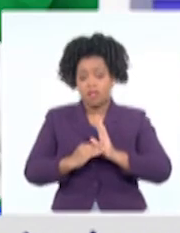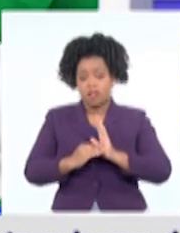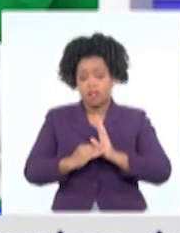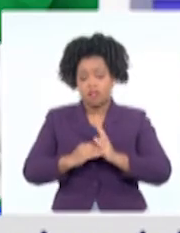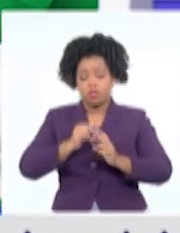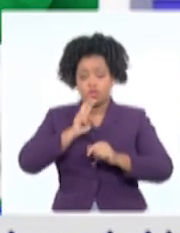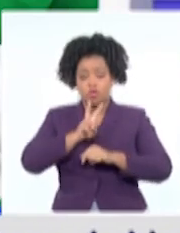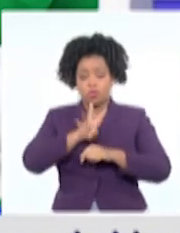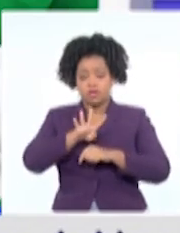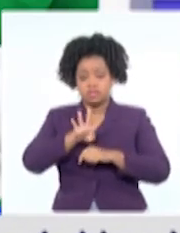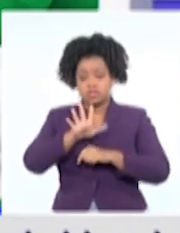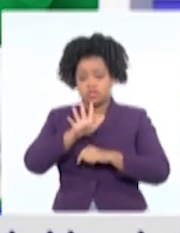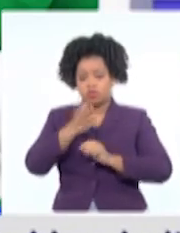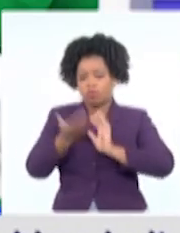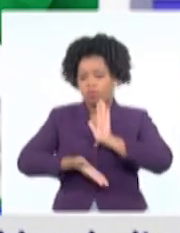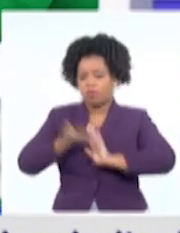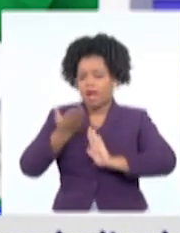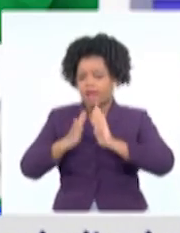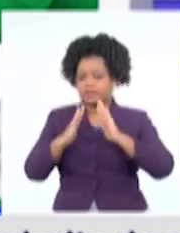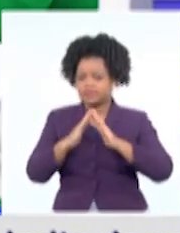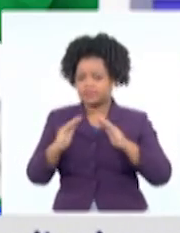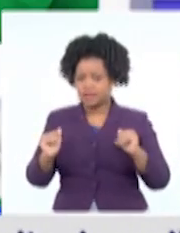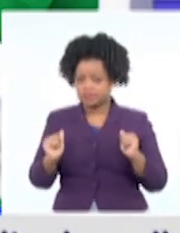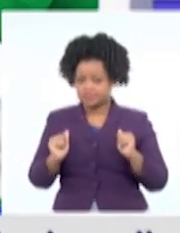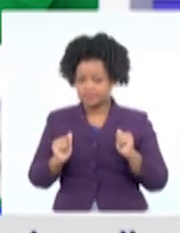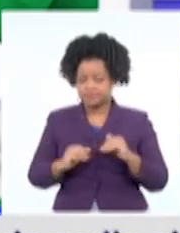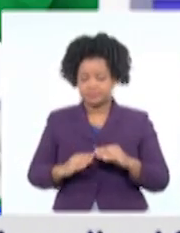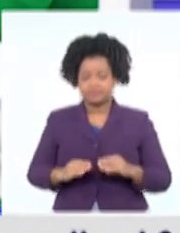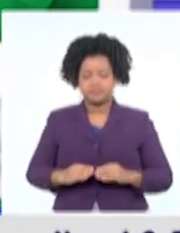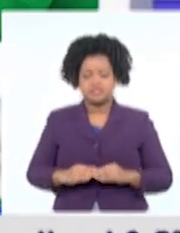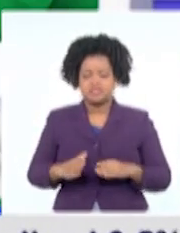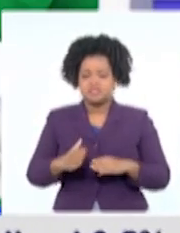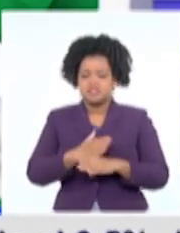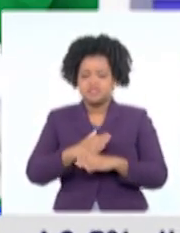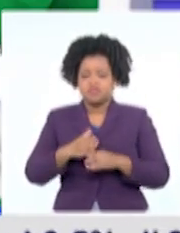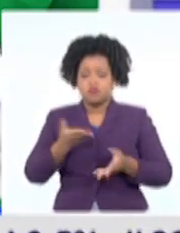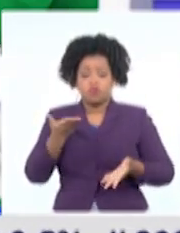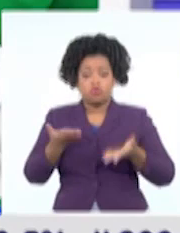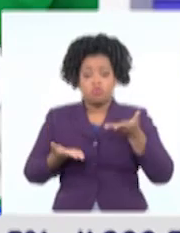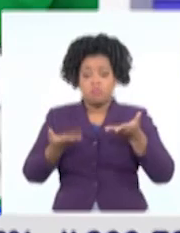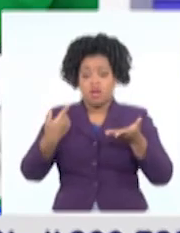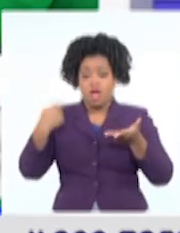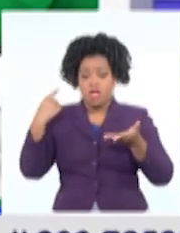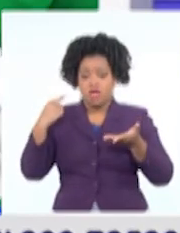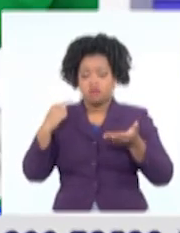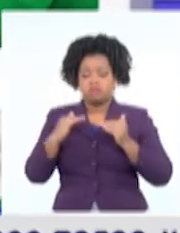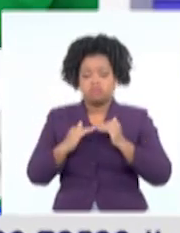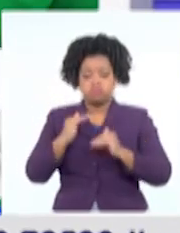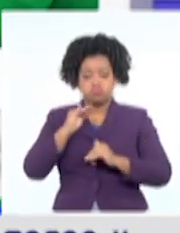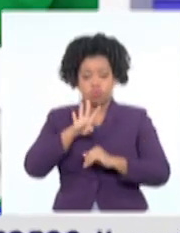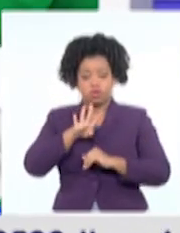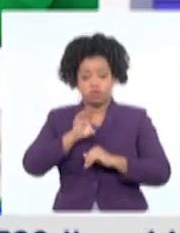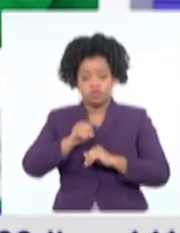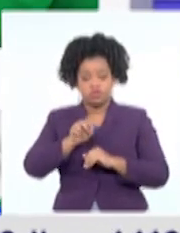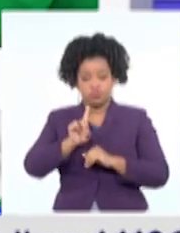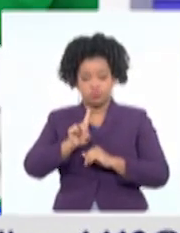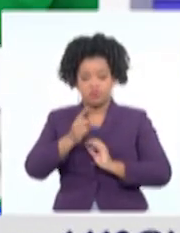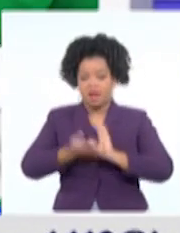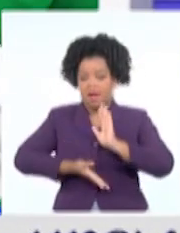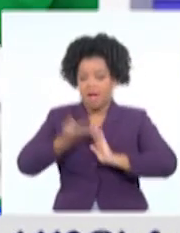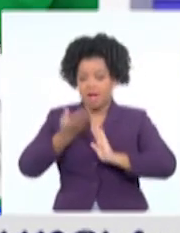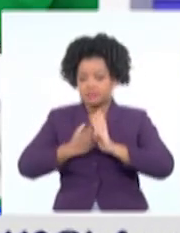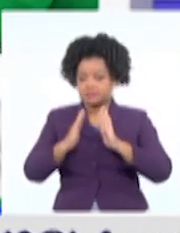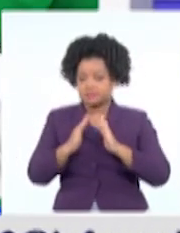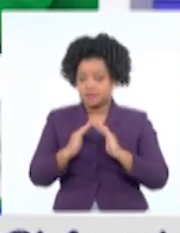2.245 altas, estamos hablando de 401 altas más que el número de pacientes que se diagnosticaron,